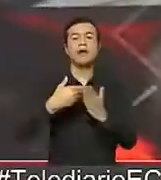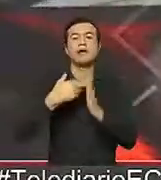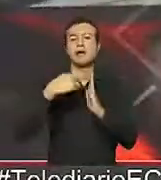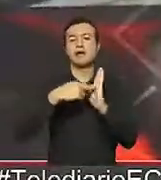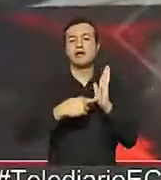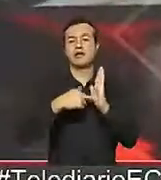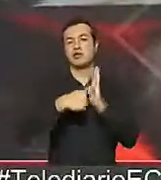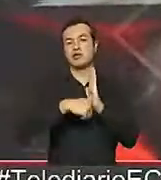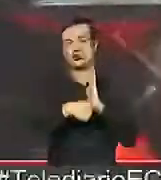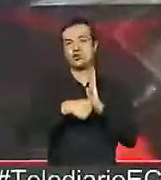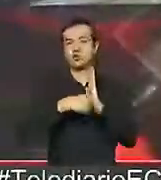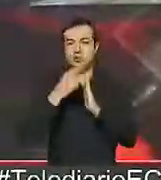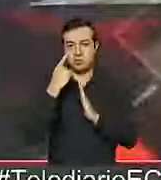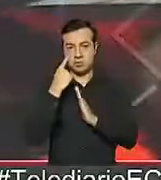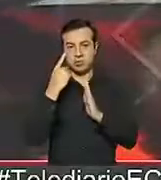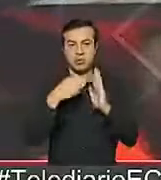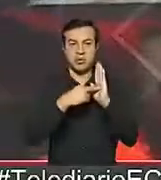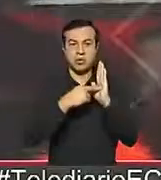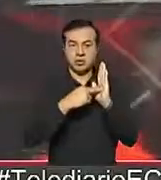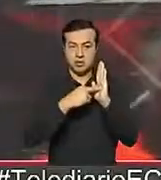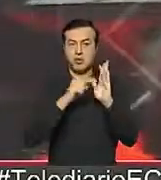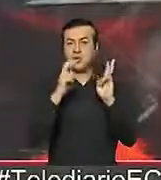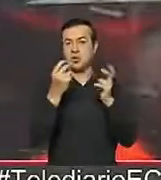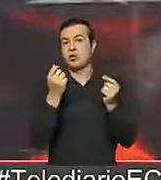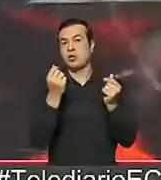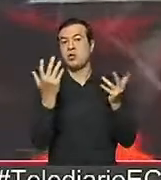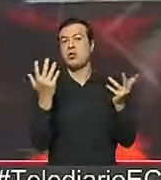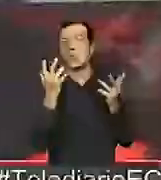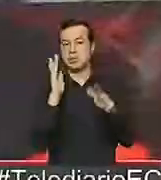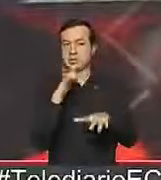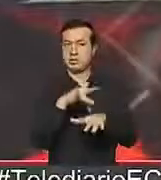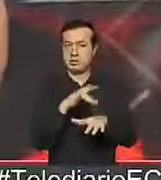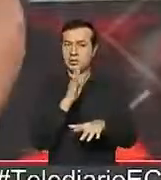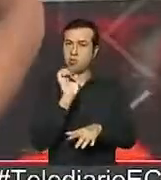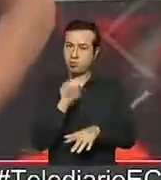registro civil a conocer los requisitos, costos y tomar una cita.